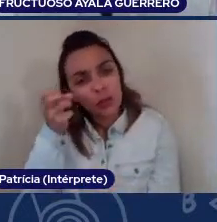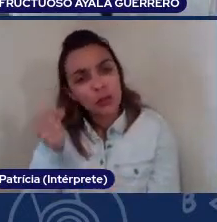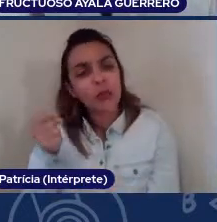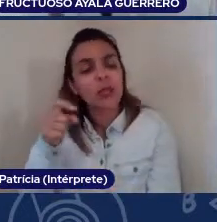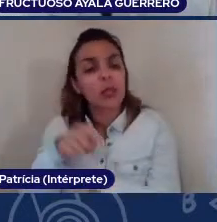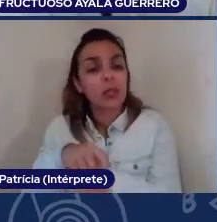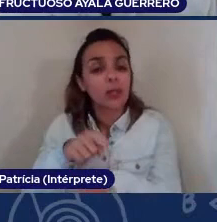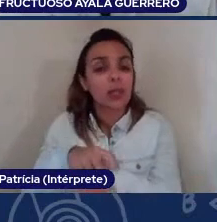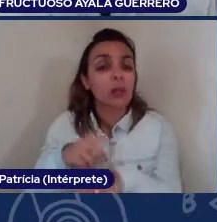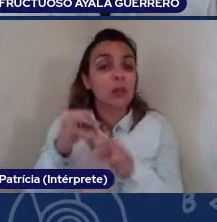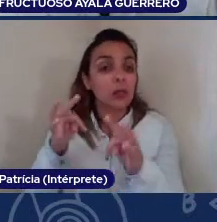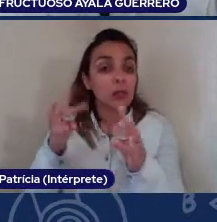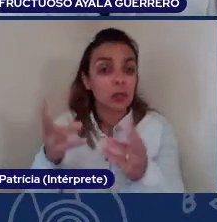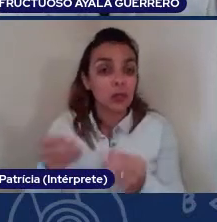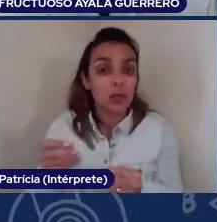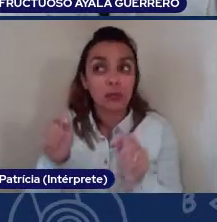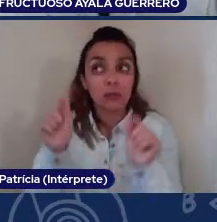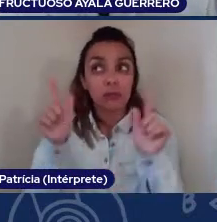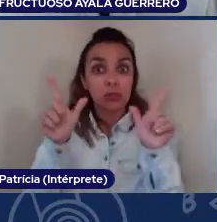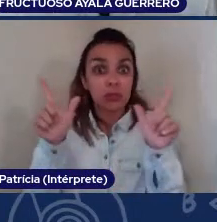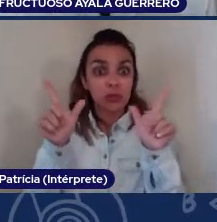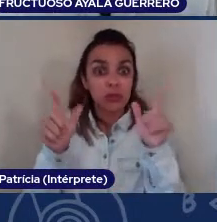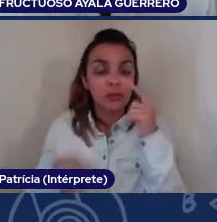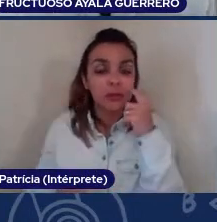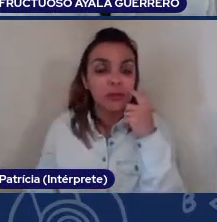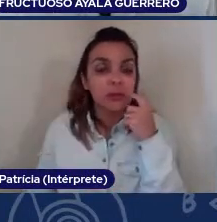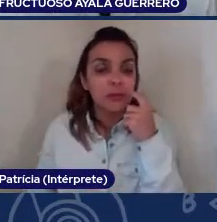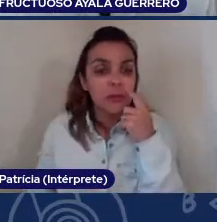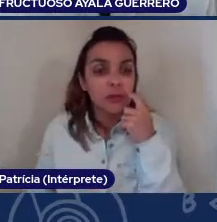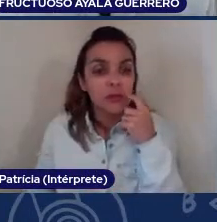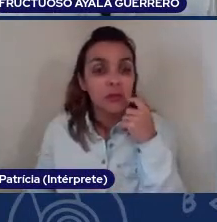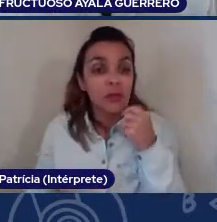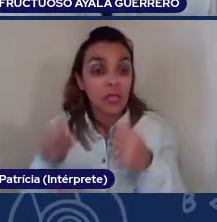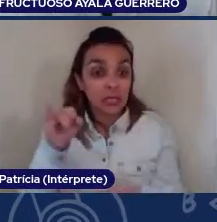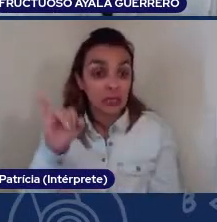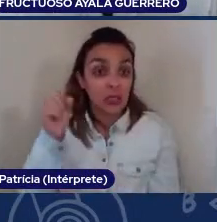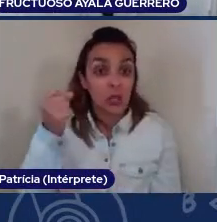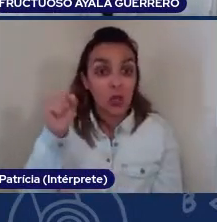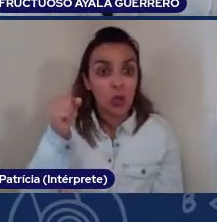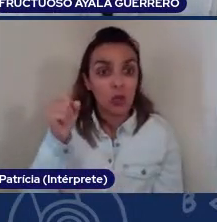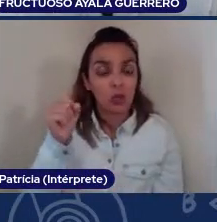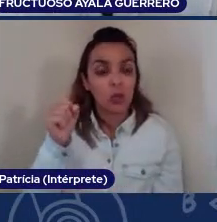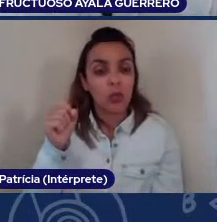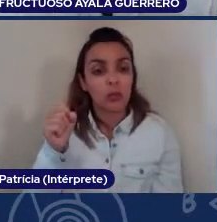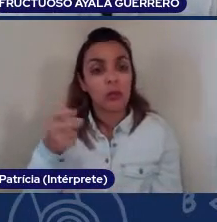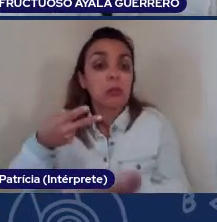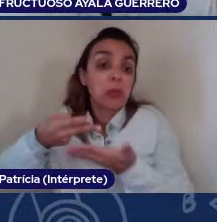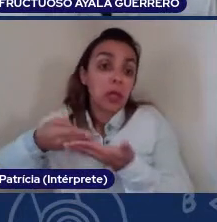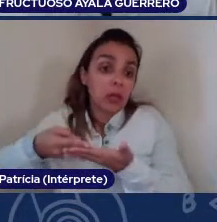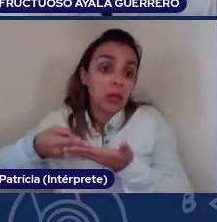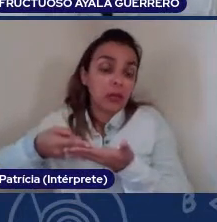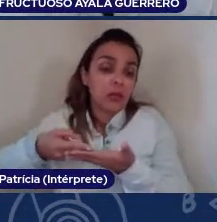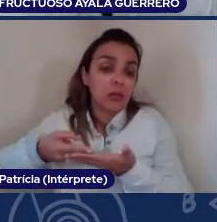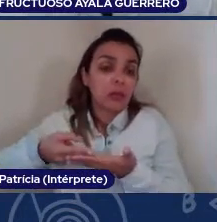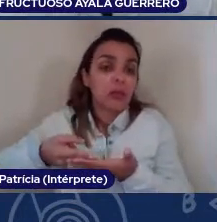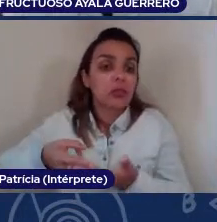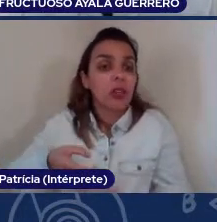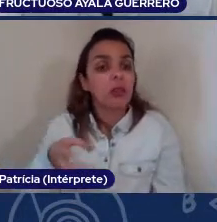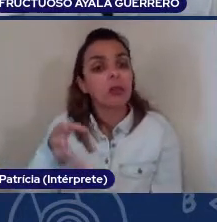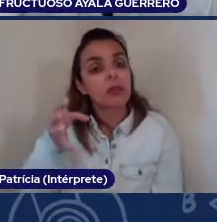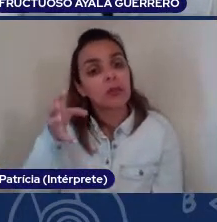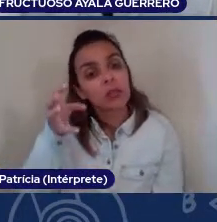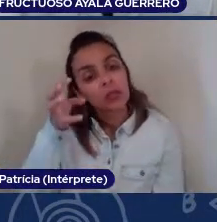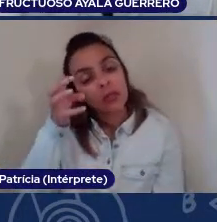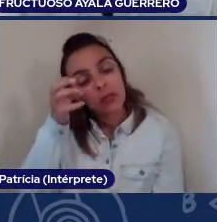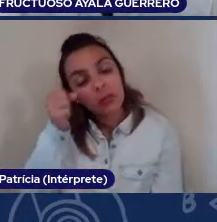acostado. Por ejemplo, si de las 8 horas que uno está acostado dormimos 4,